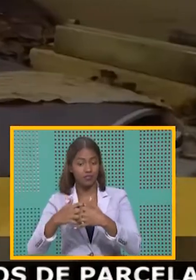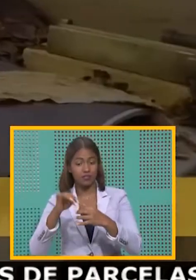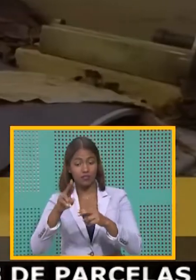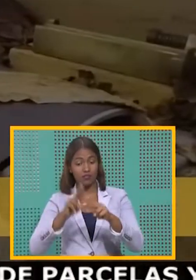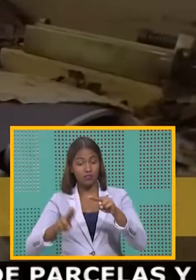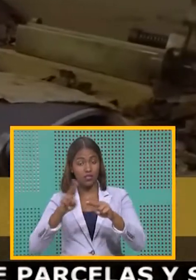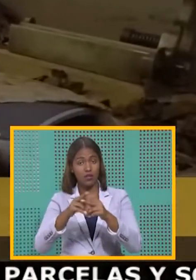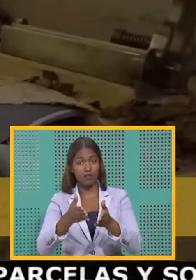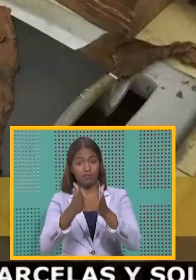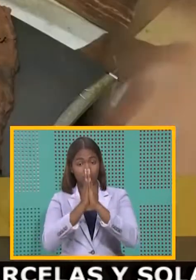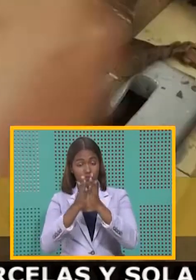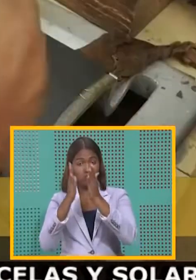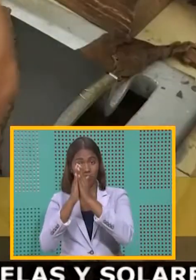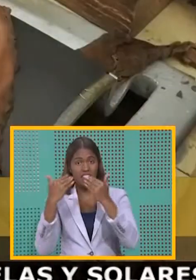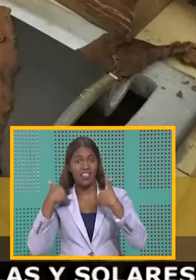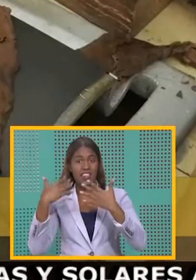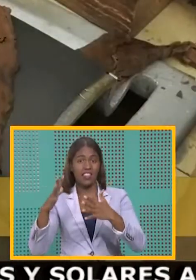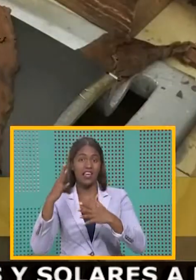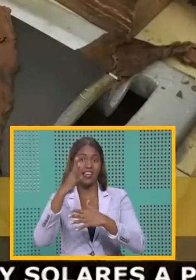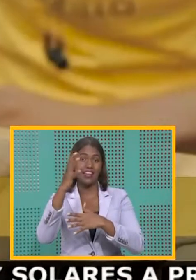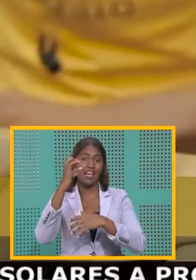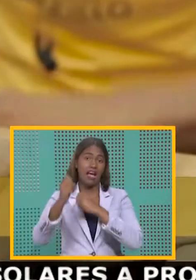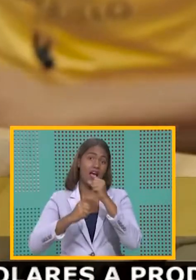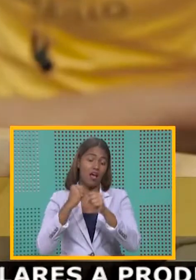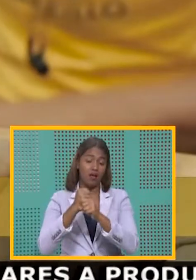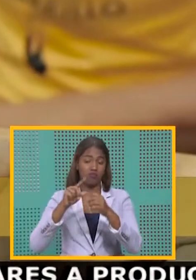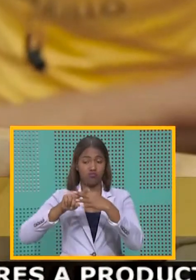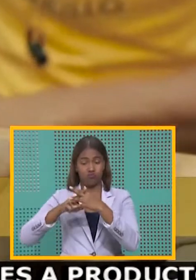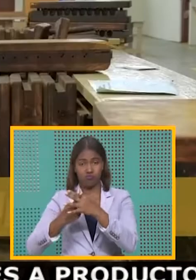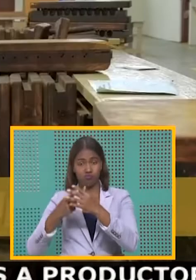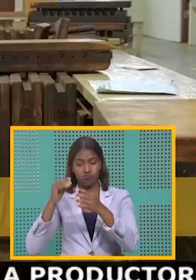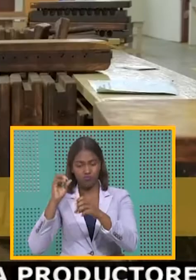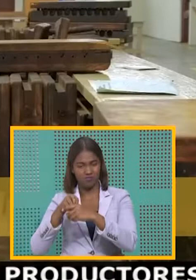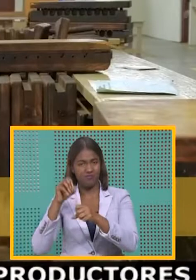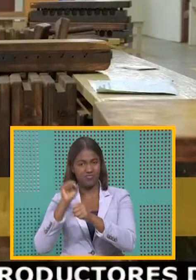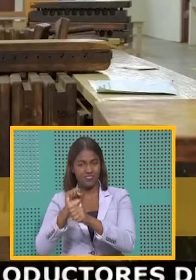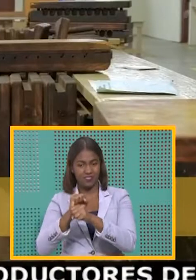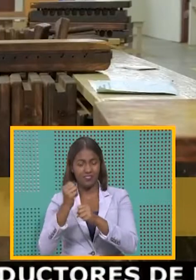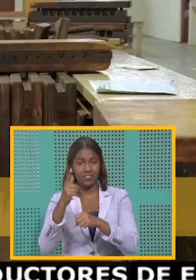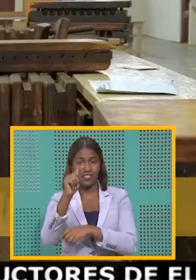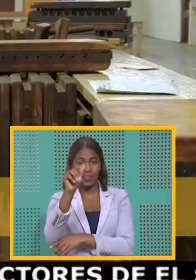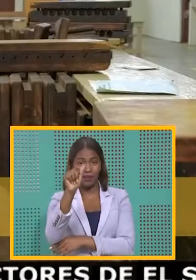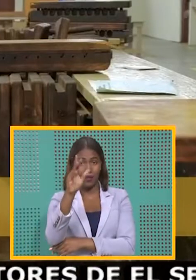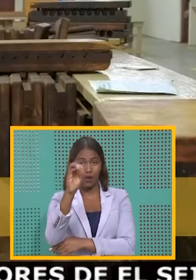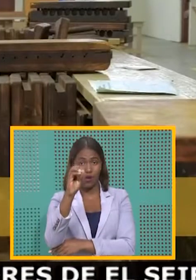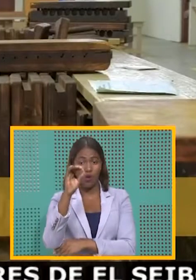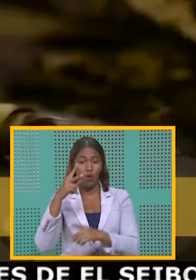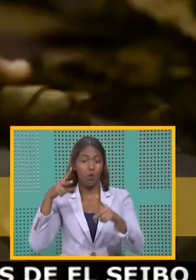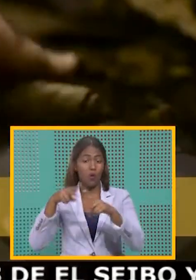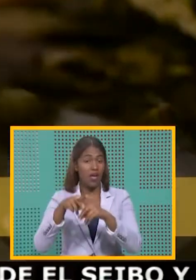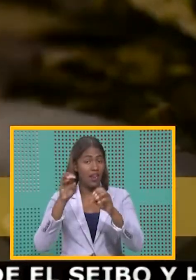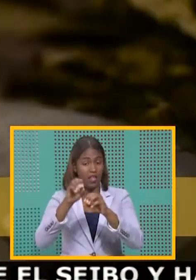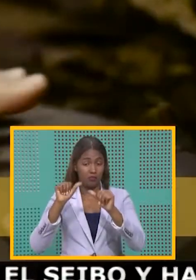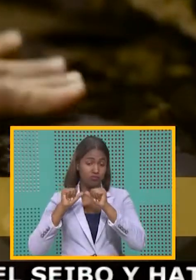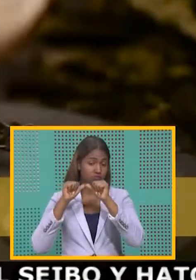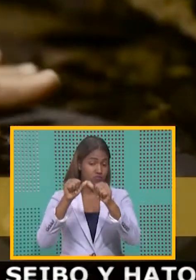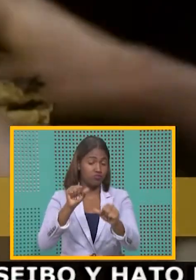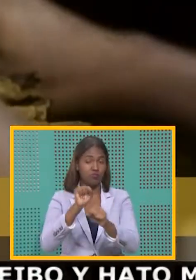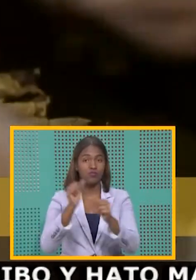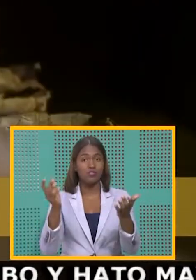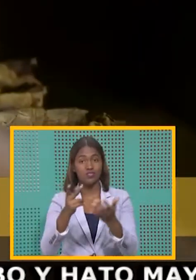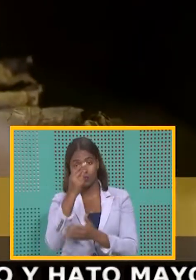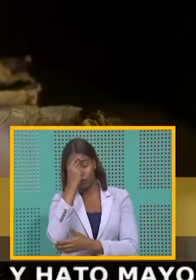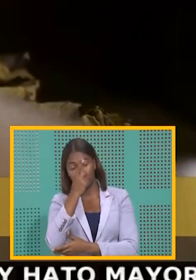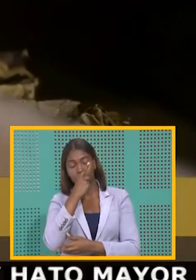que ya lleva 500 años desde el inicio de la producción y cosecha del tabaco de manera ininterrumpida en República Dominicana